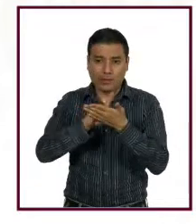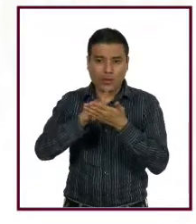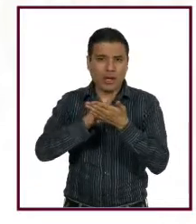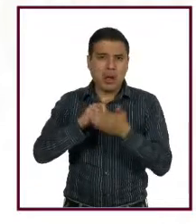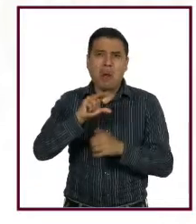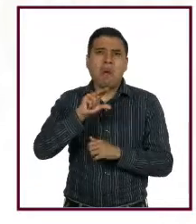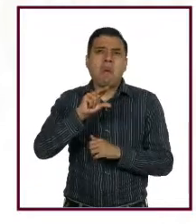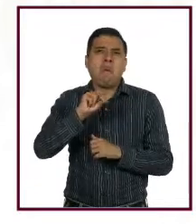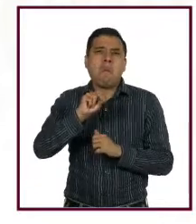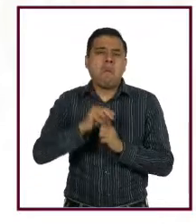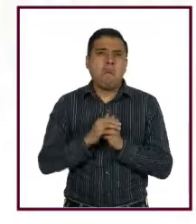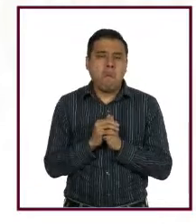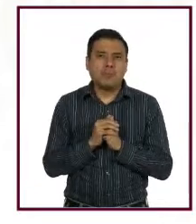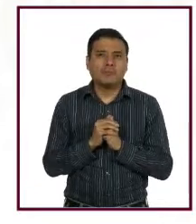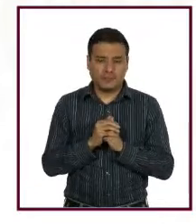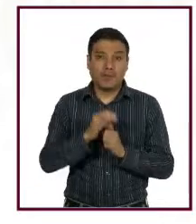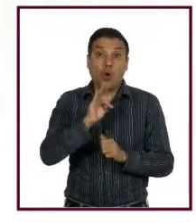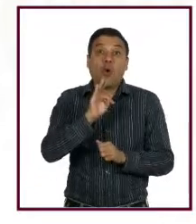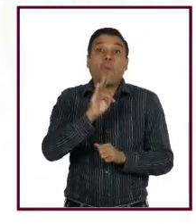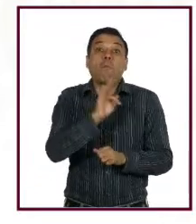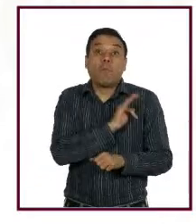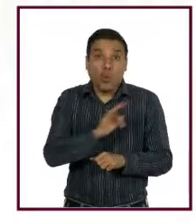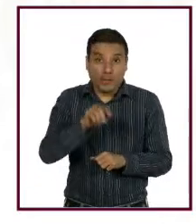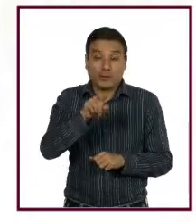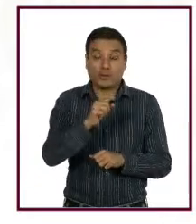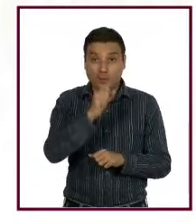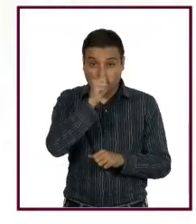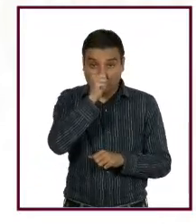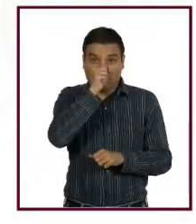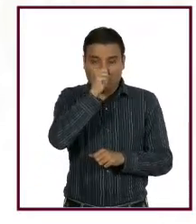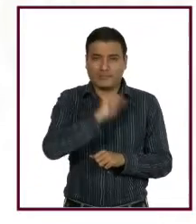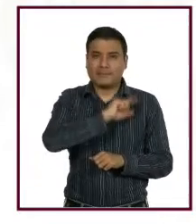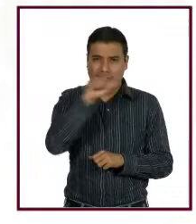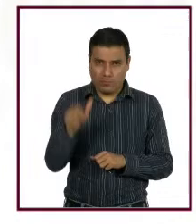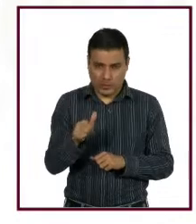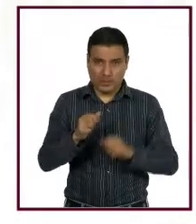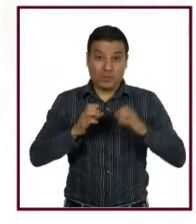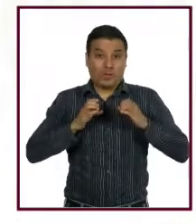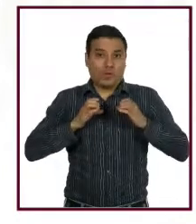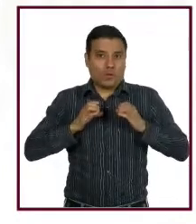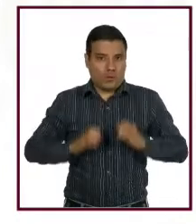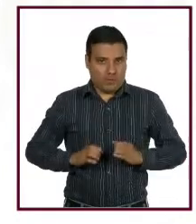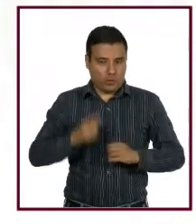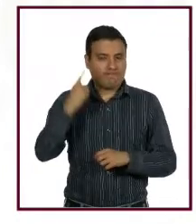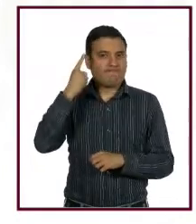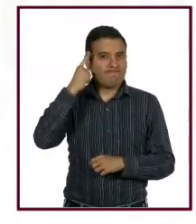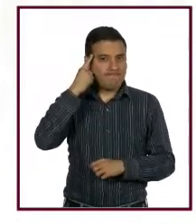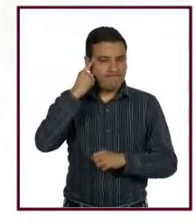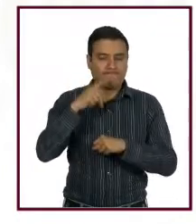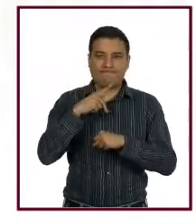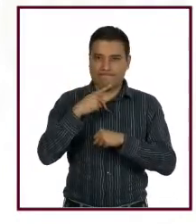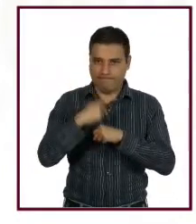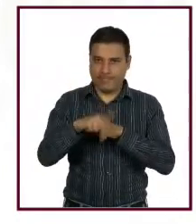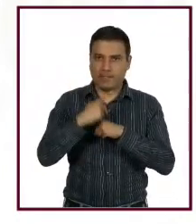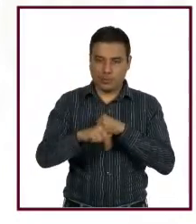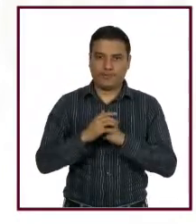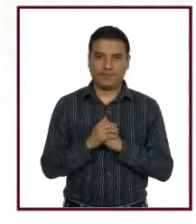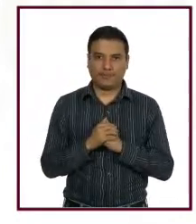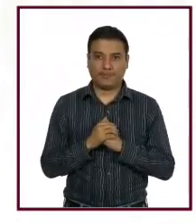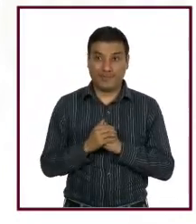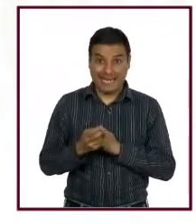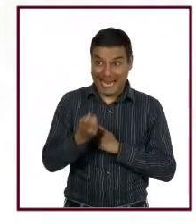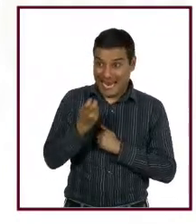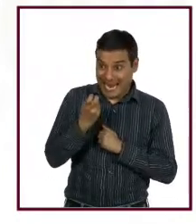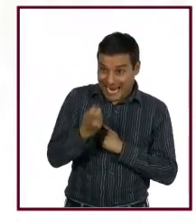física y mental, como lo estuvimos viendo, y en las siguientes conclusiones decimos que es una de las